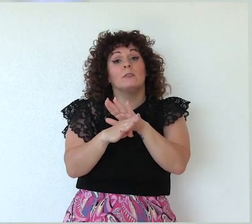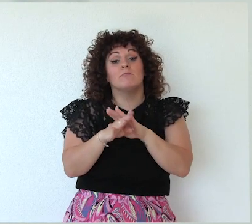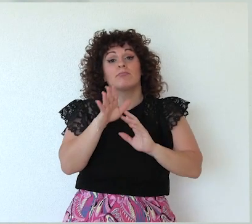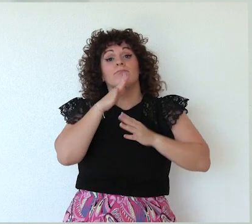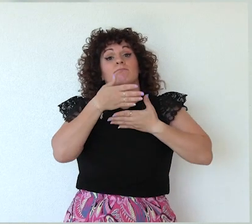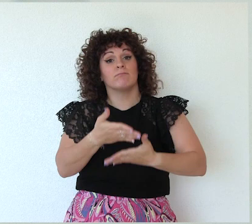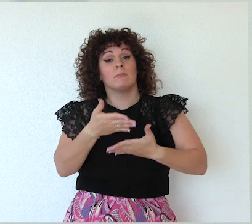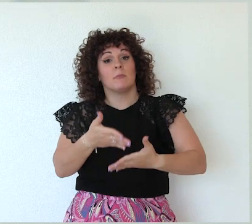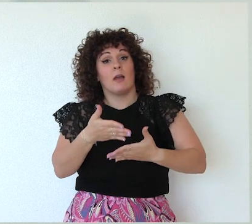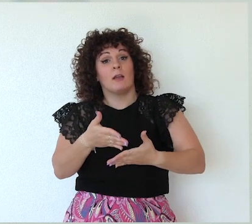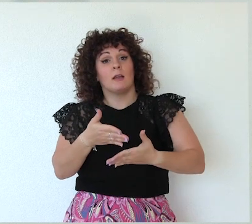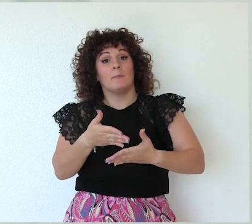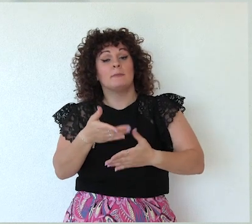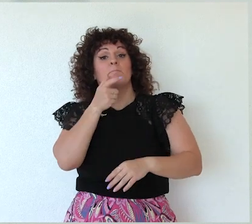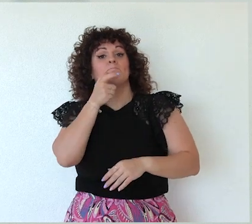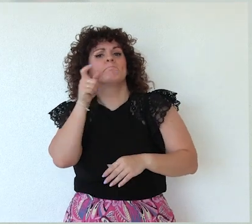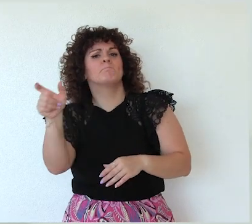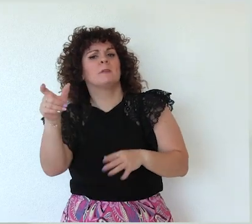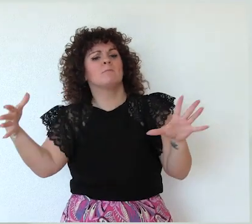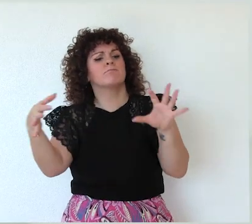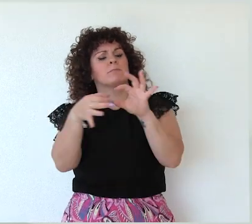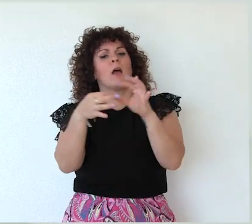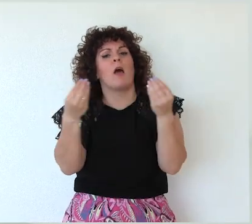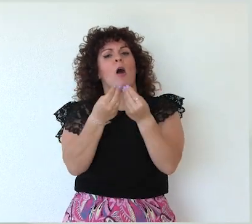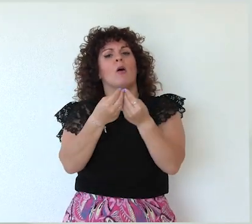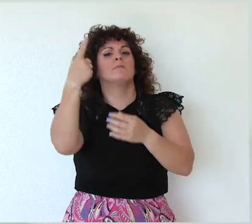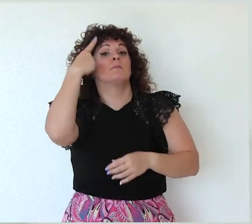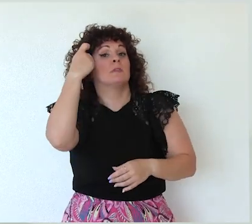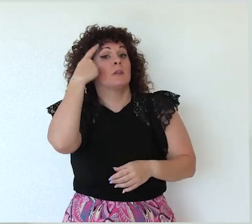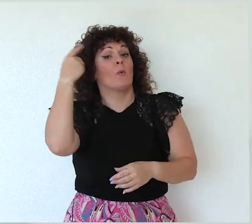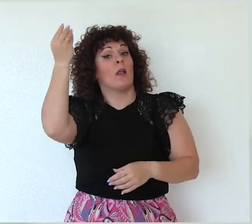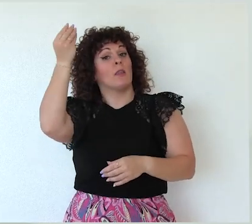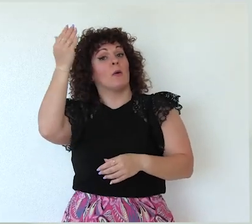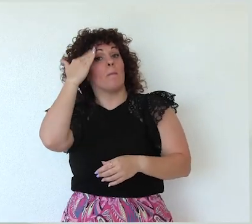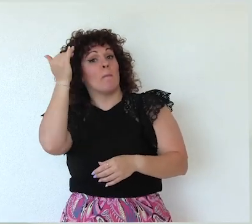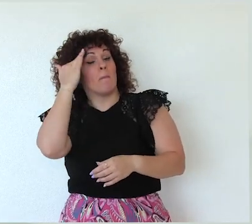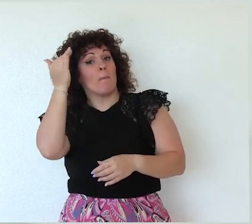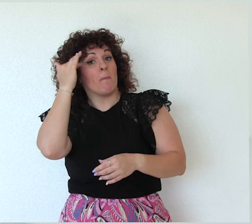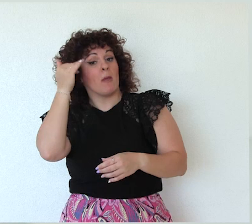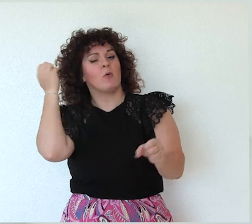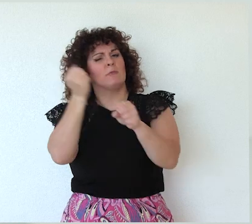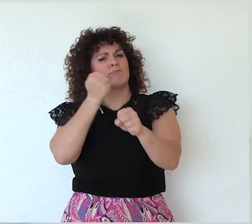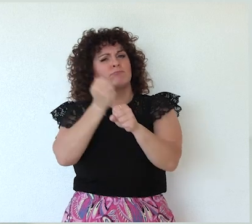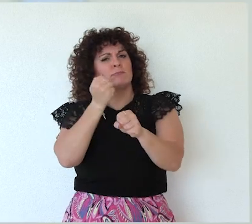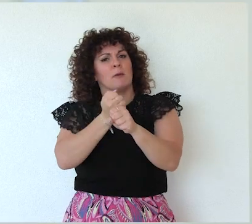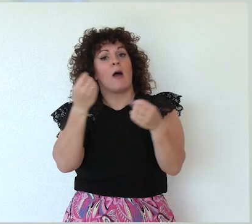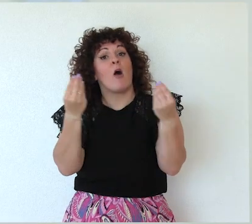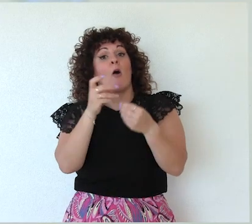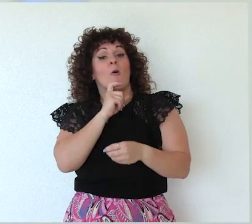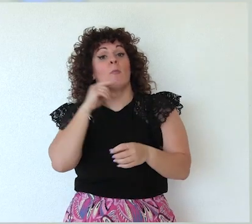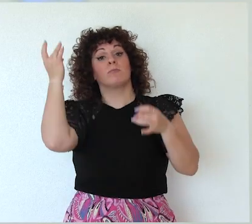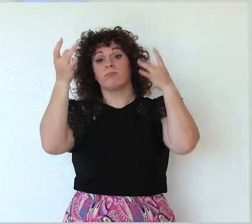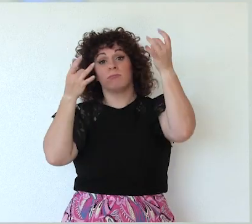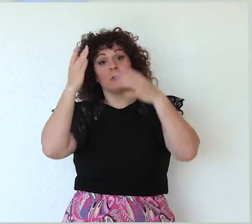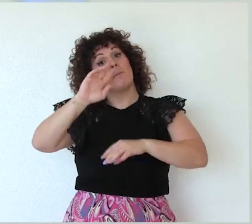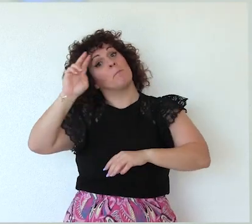A continuación, vamos a poner en práctica algunos conceptos relacionados con el recuerdo y la memoria.